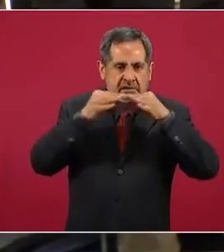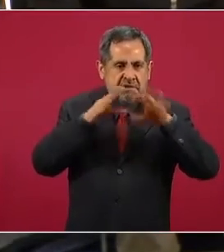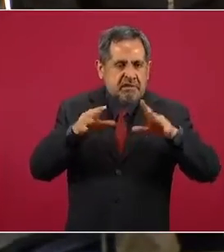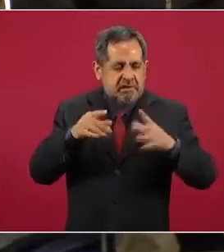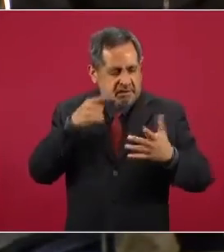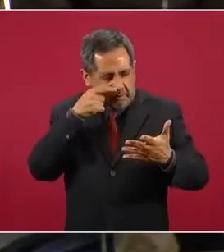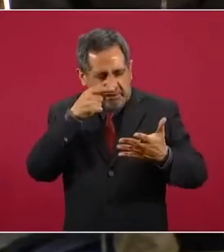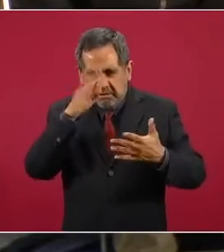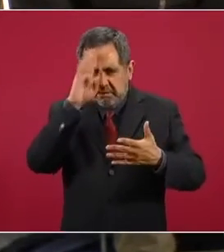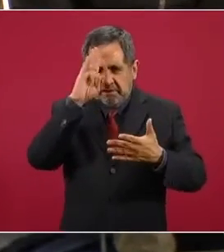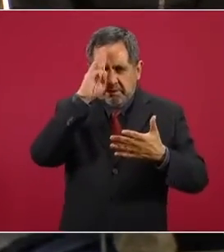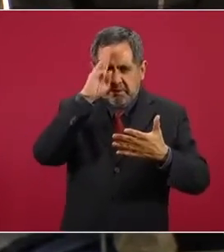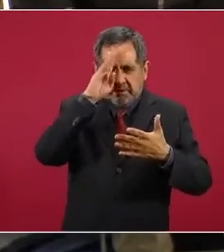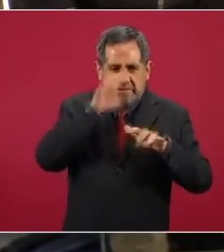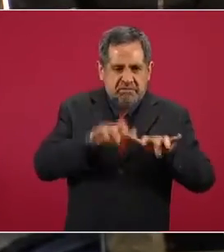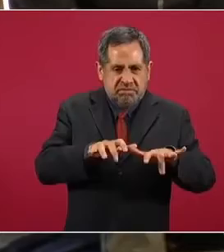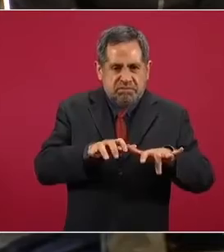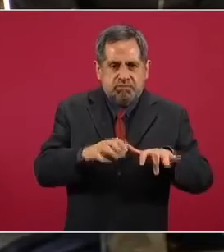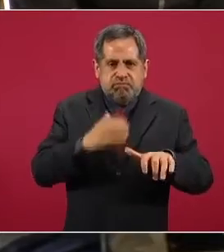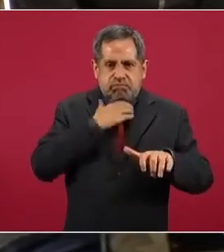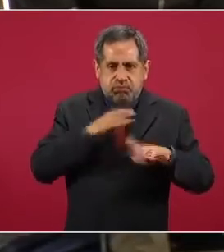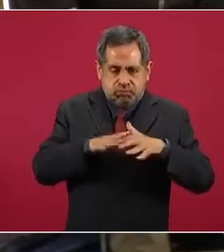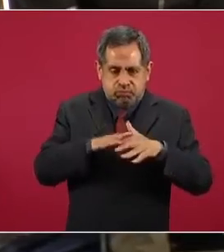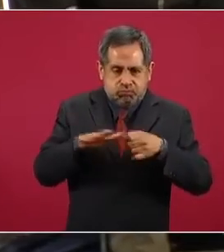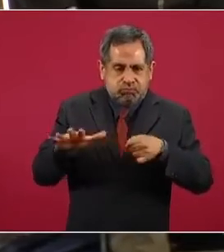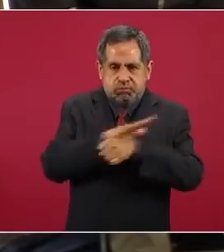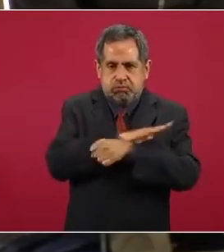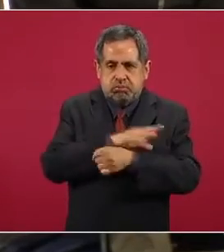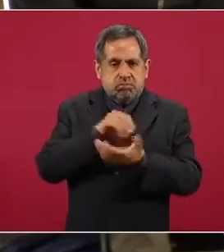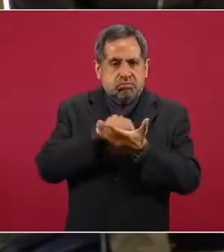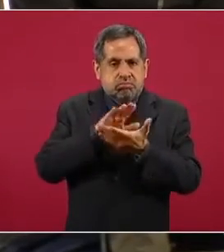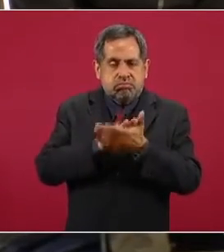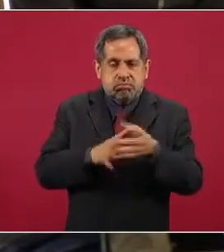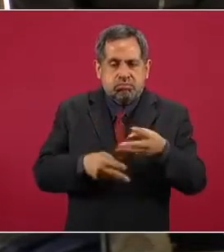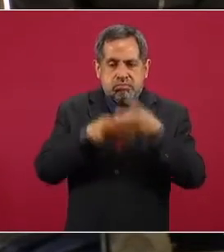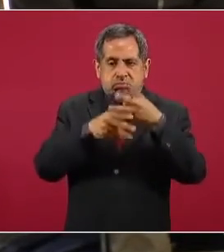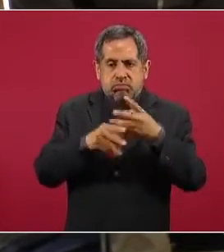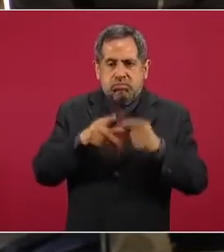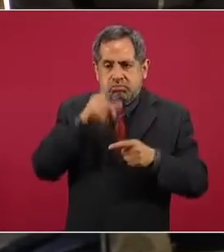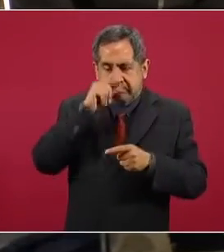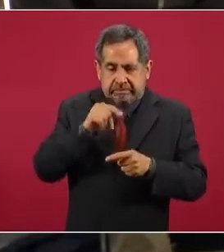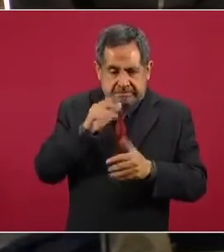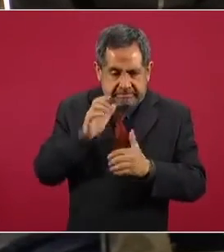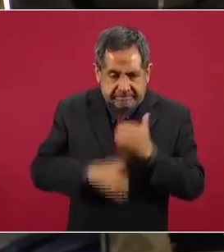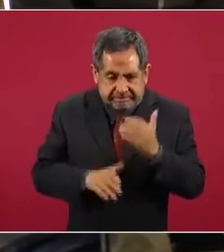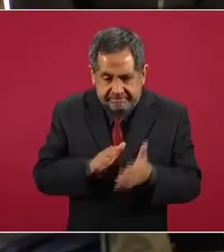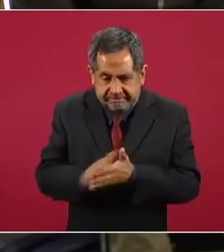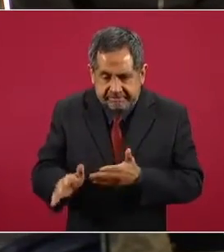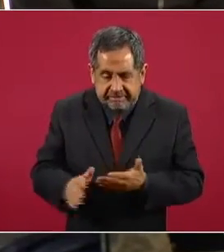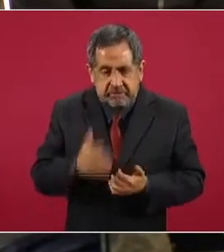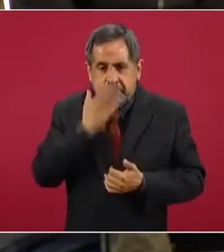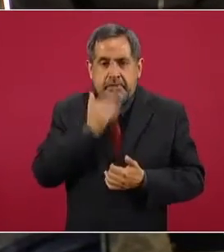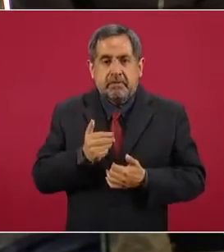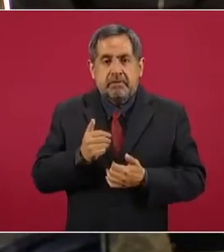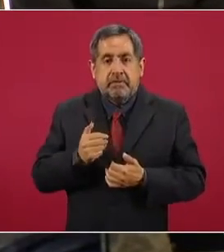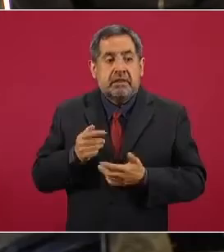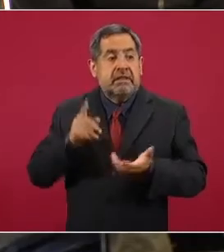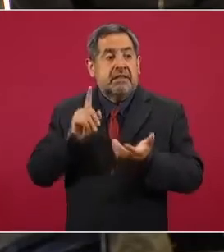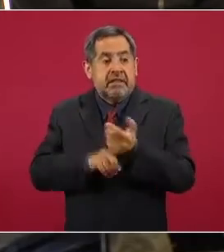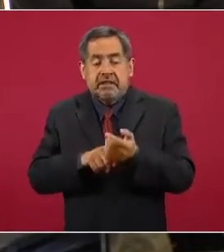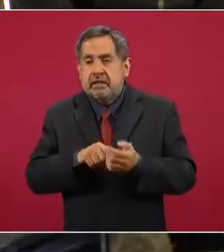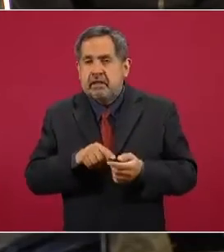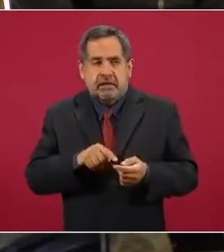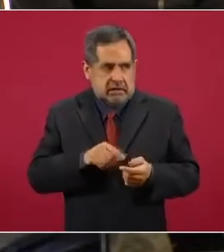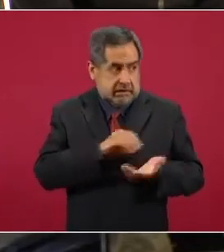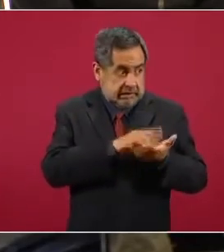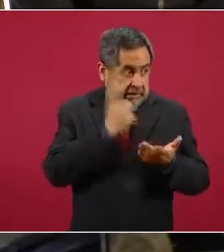una saturación en el sistema de citas en línea. Se agotan en segundos e incluso un mercado negro de la venta de estas